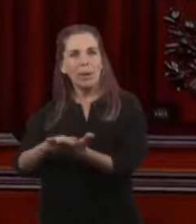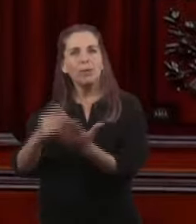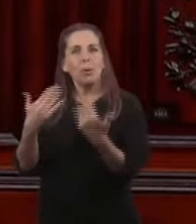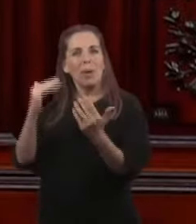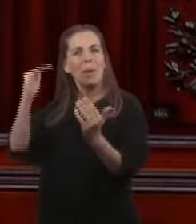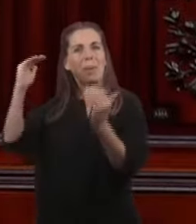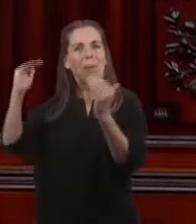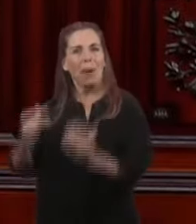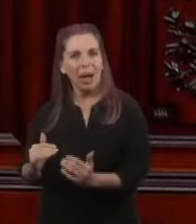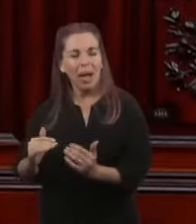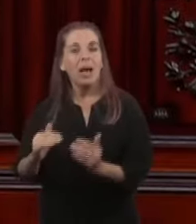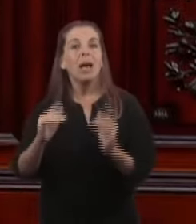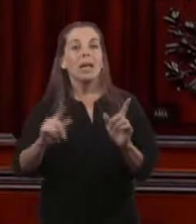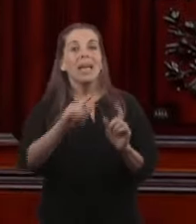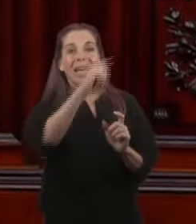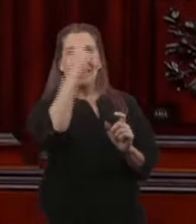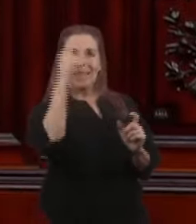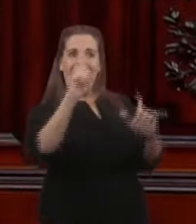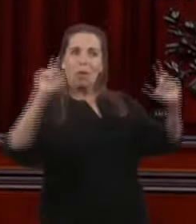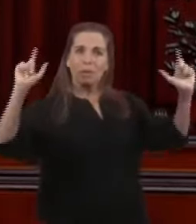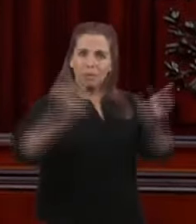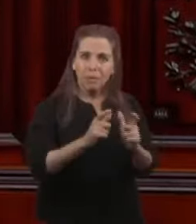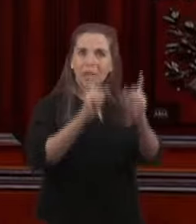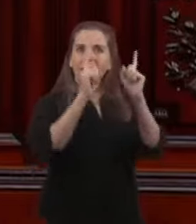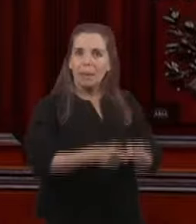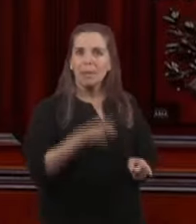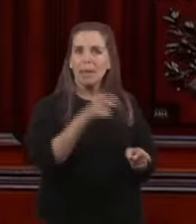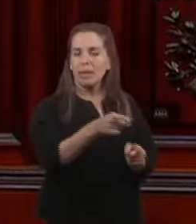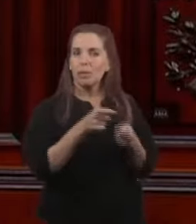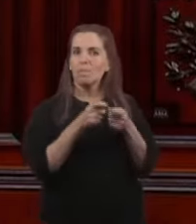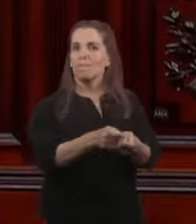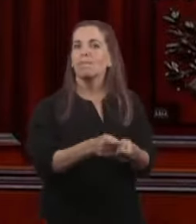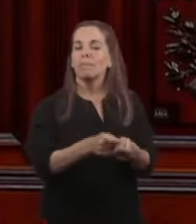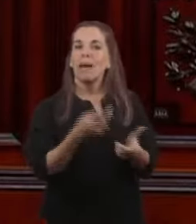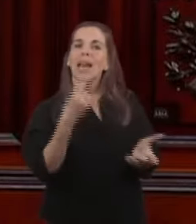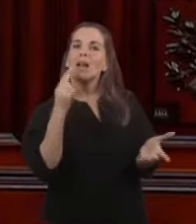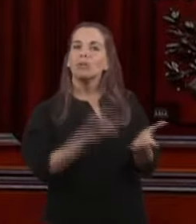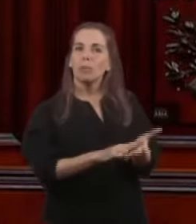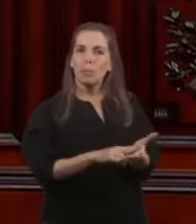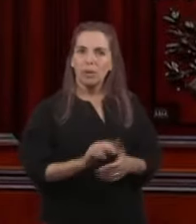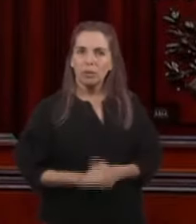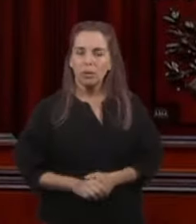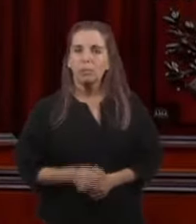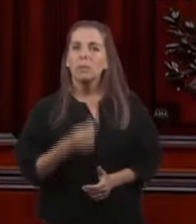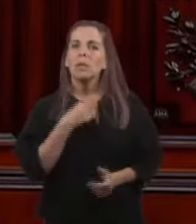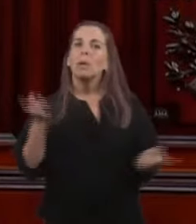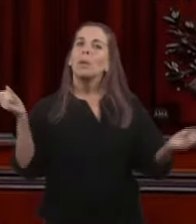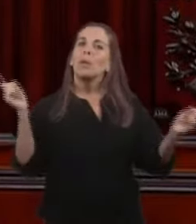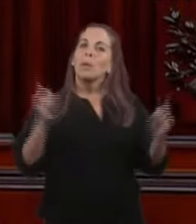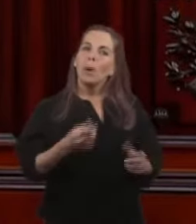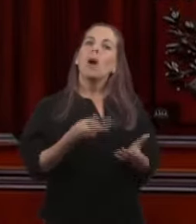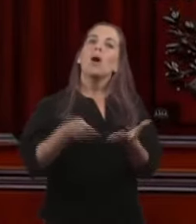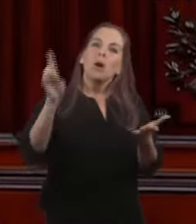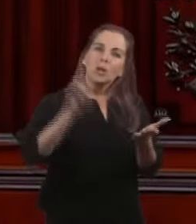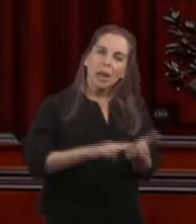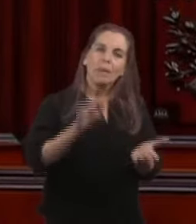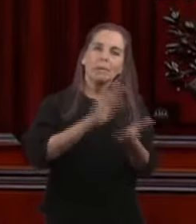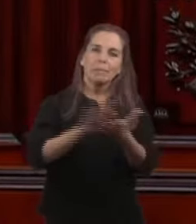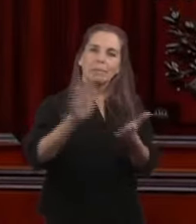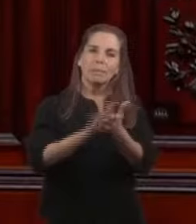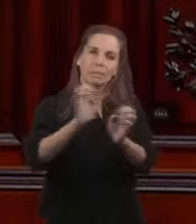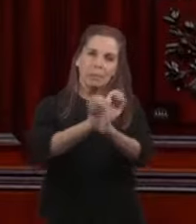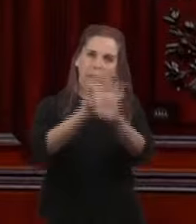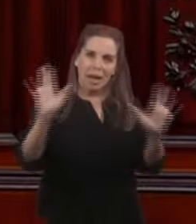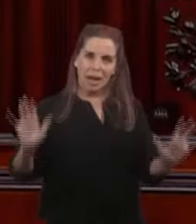sino también el tamaño del estado que es la verdadera presión impositiva quiero volver a repetirlo para que quede claro y no haya